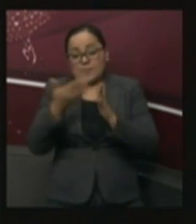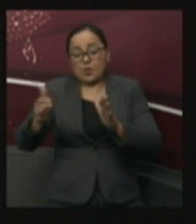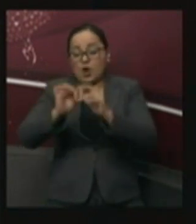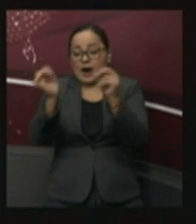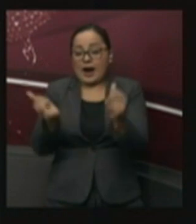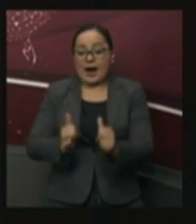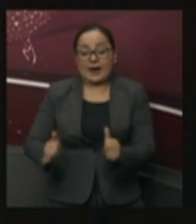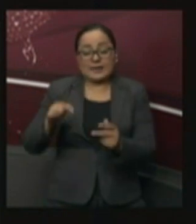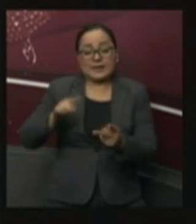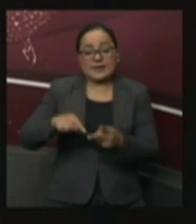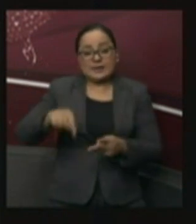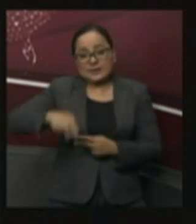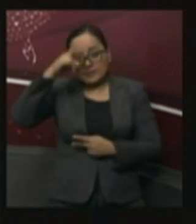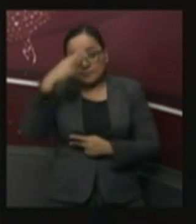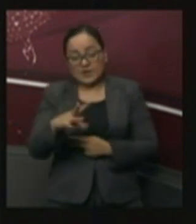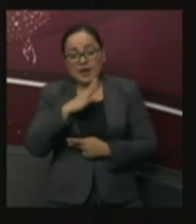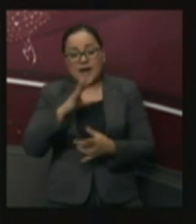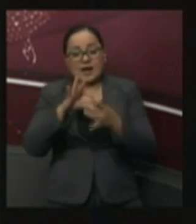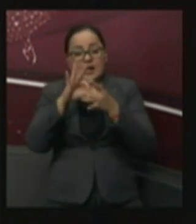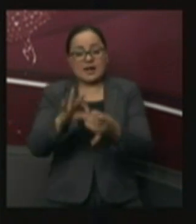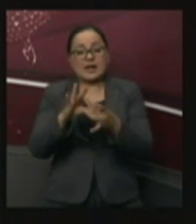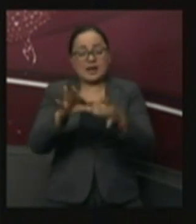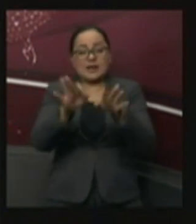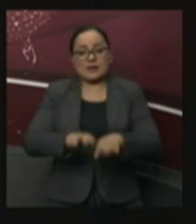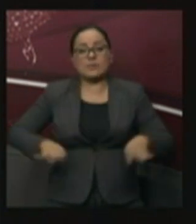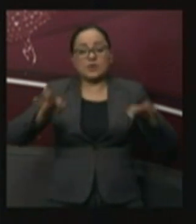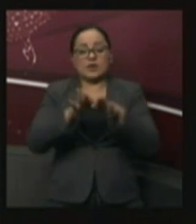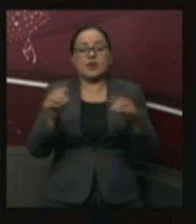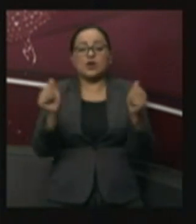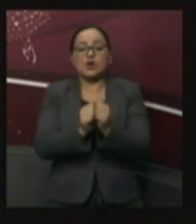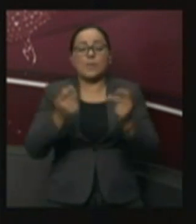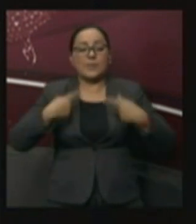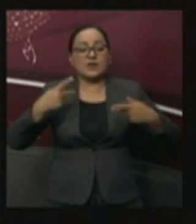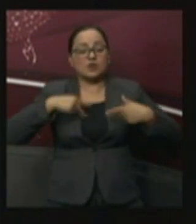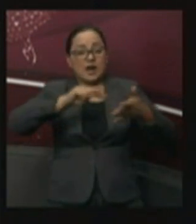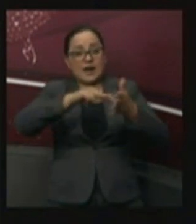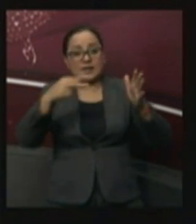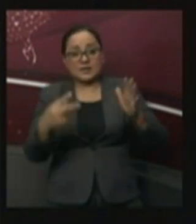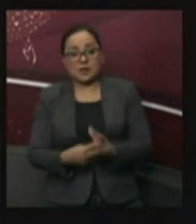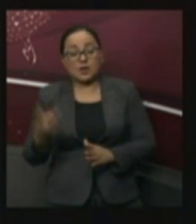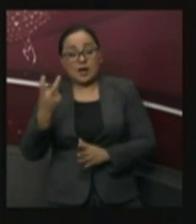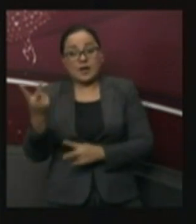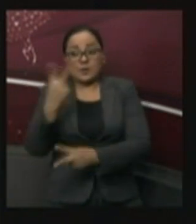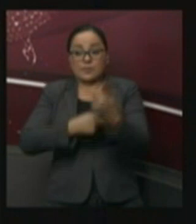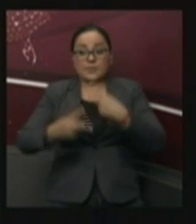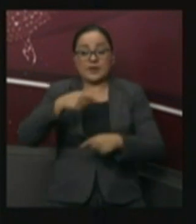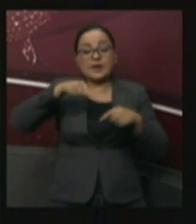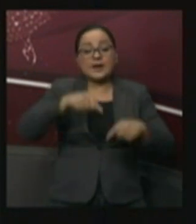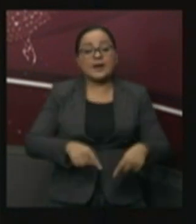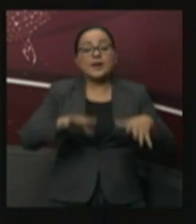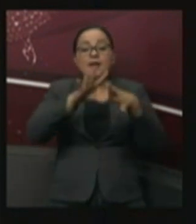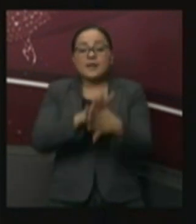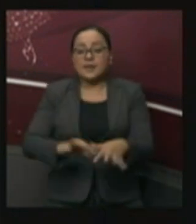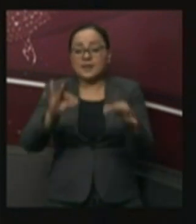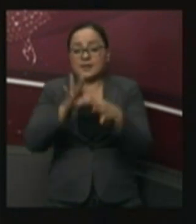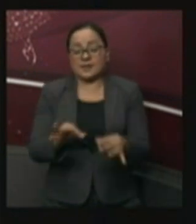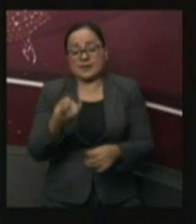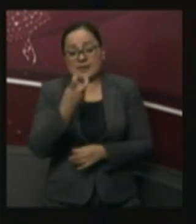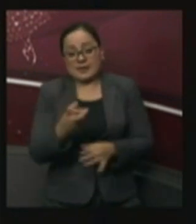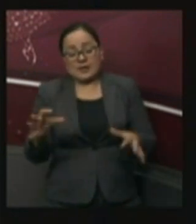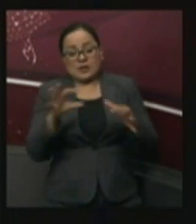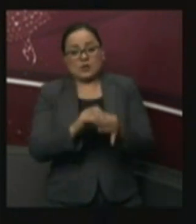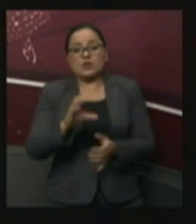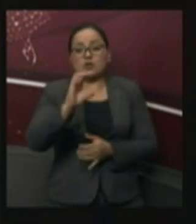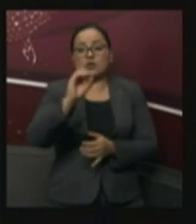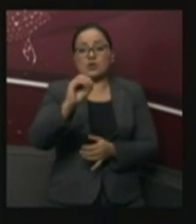mexicana hace una alianza oportuna con arquitectos, con urbanistas. Es cuando entra al juego plástico O'Gorman, por